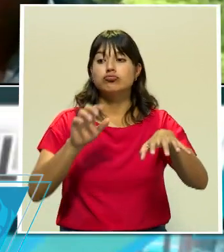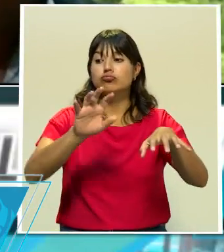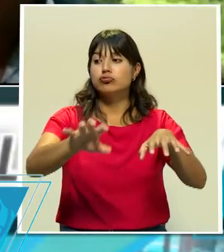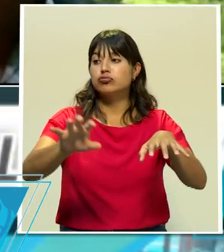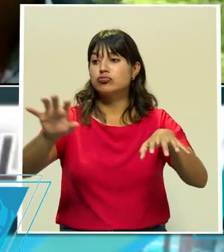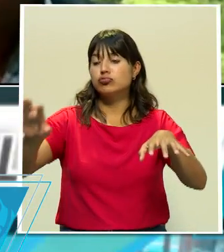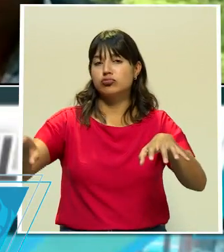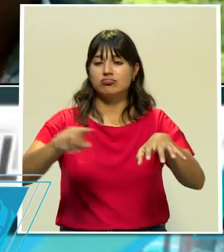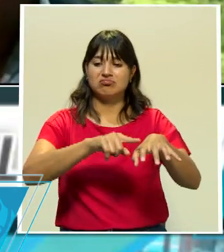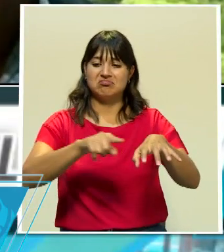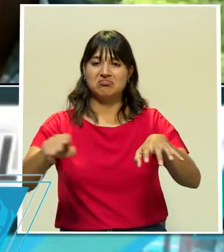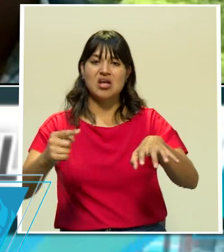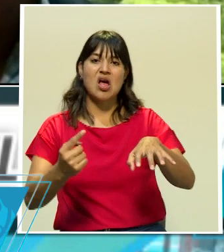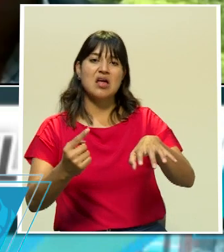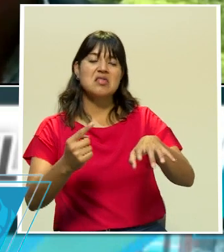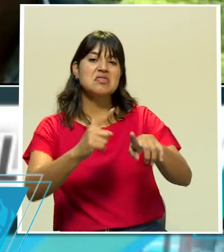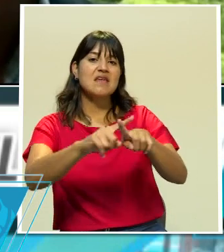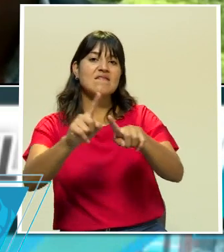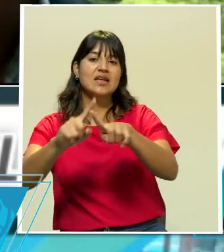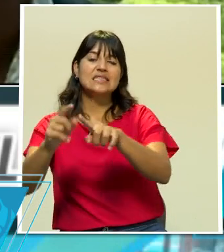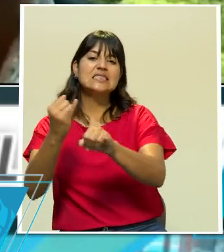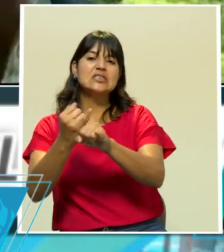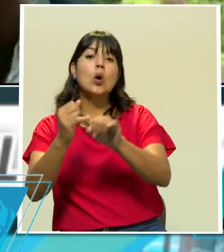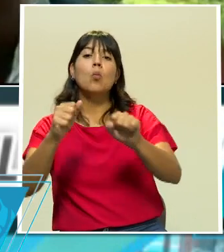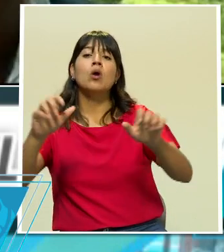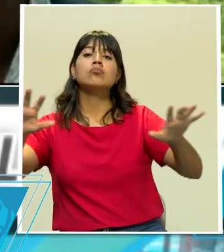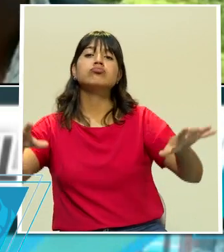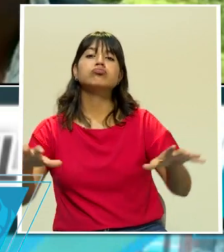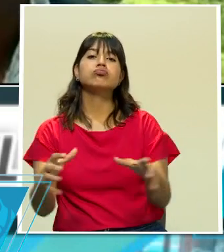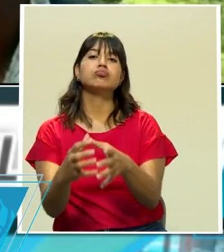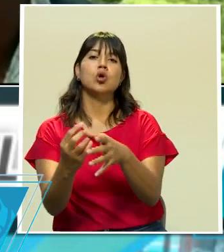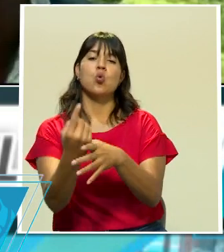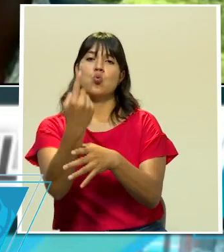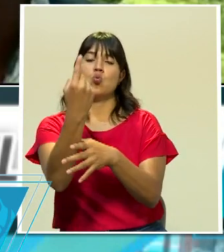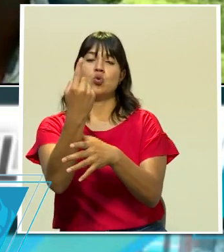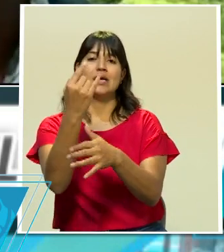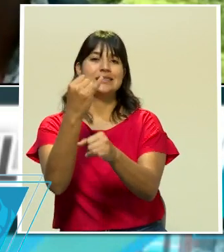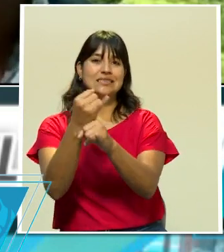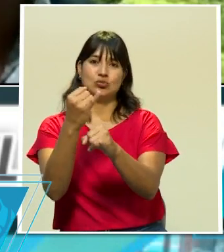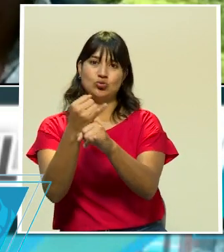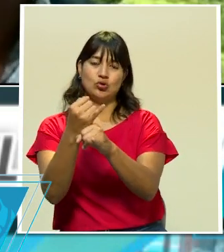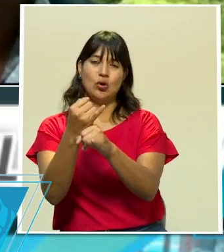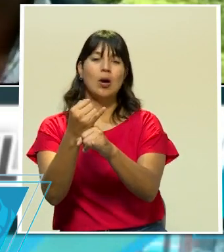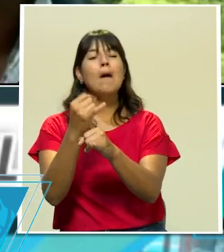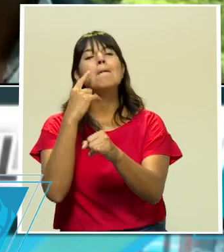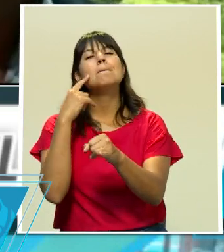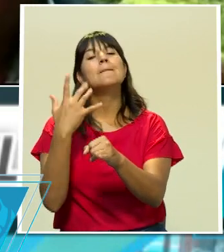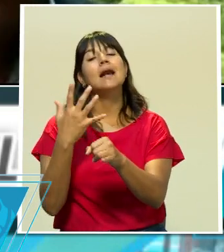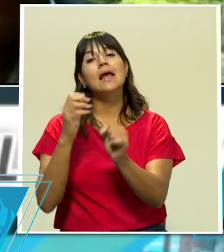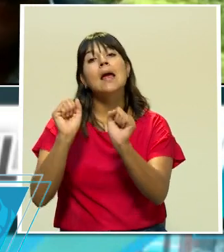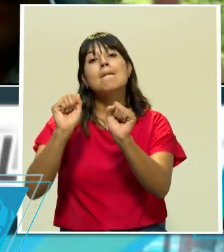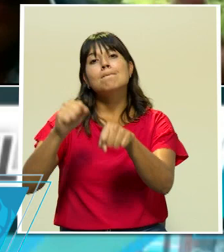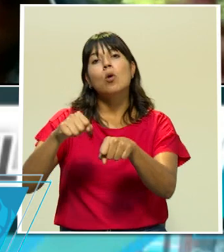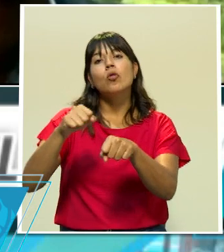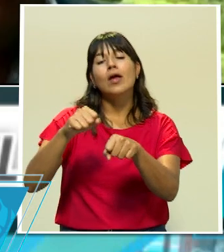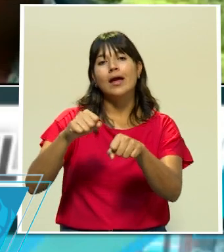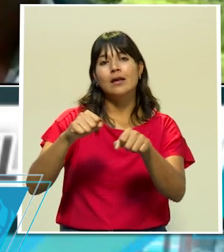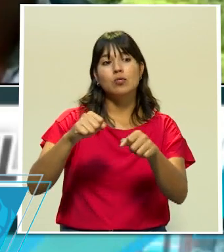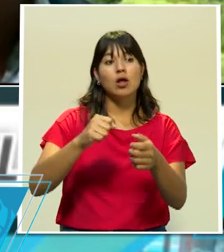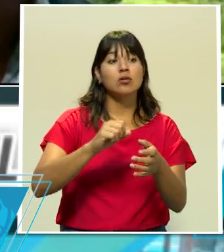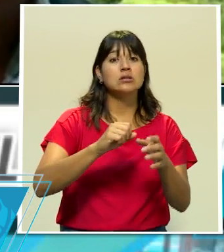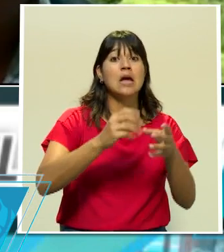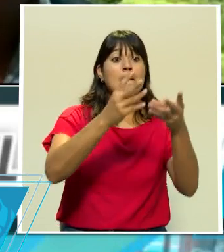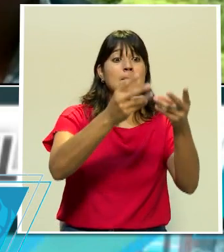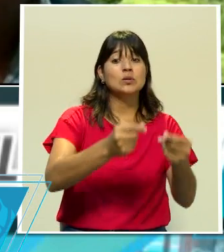una serie de nuevas instituciones o de una misma institución para administrar